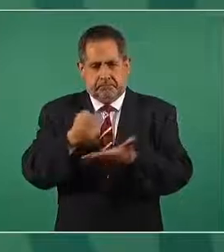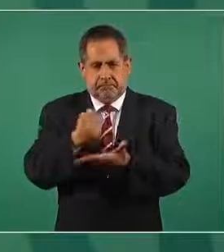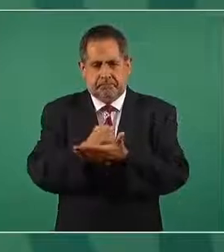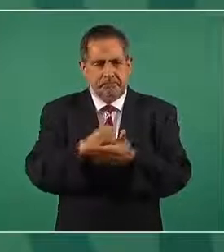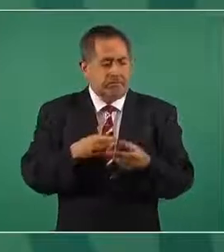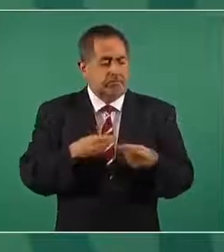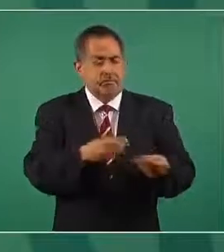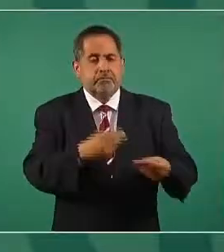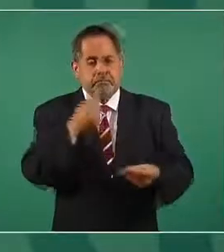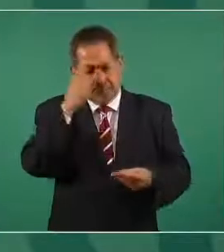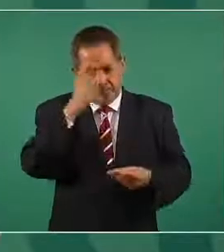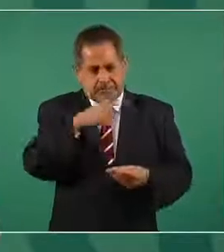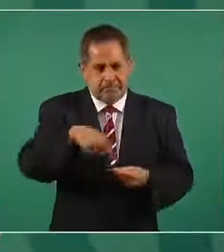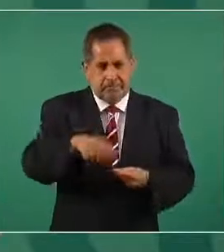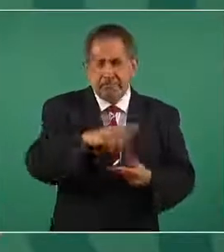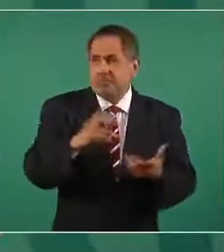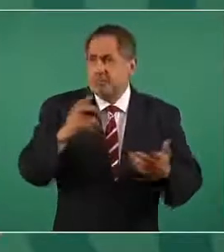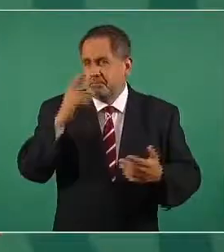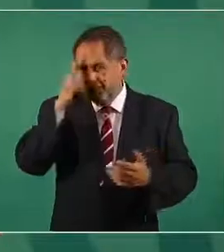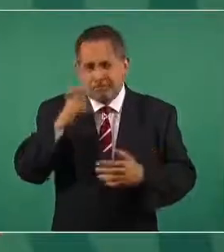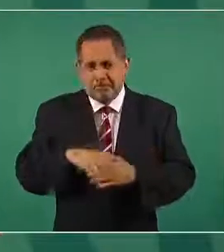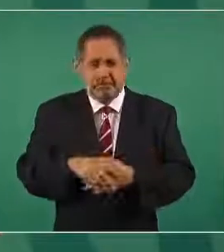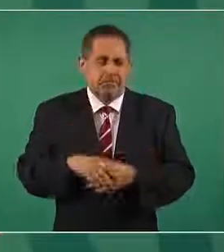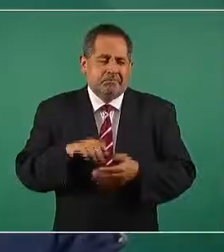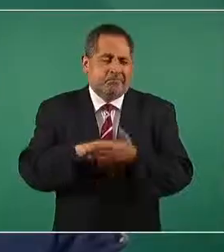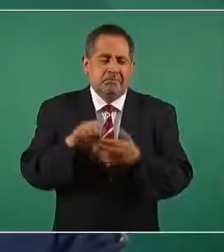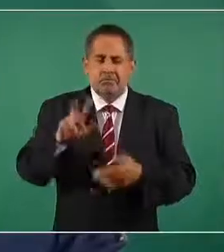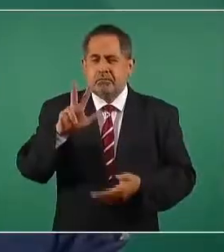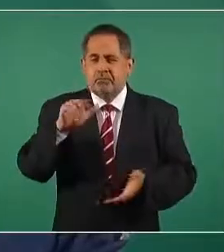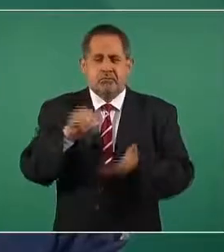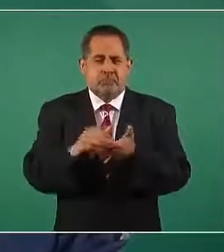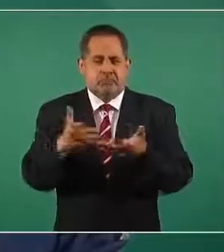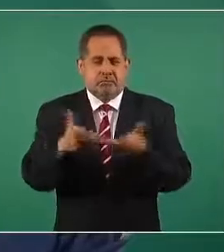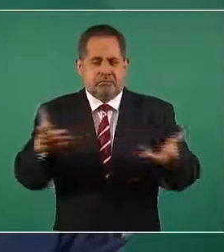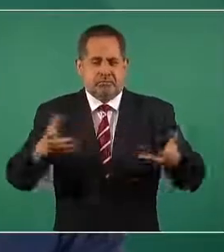para entregar, no sé, 8,000 hectáreas,